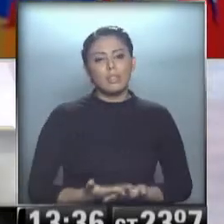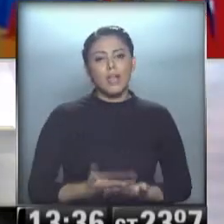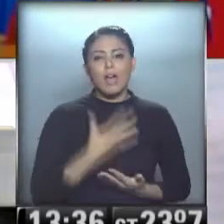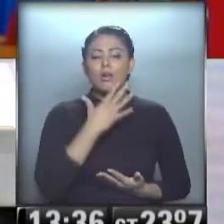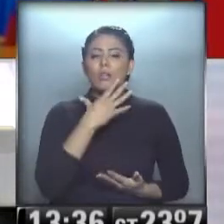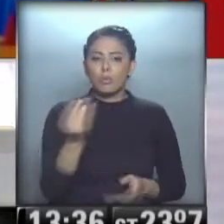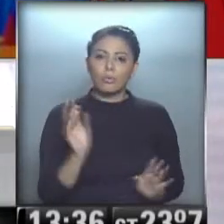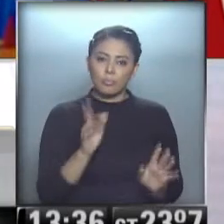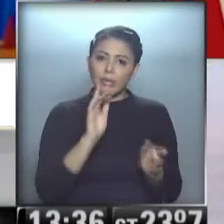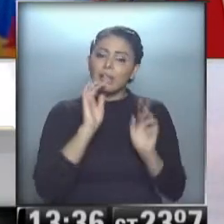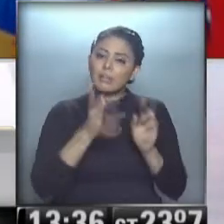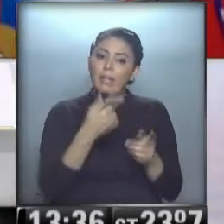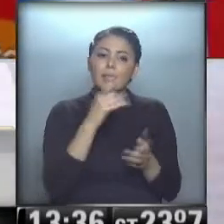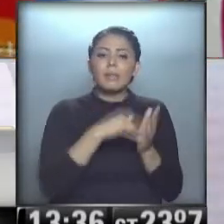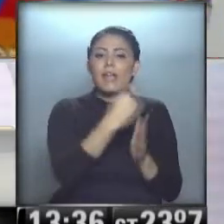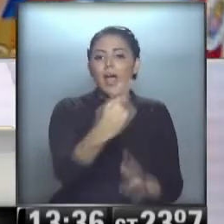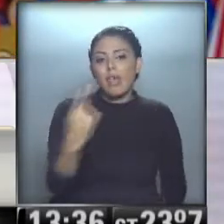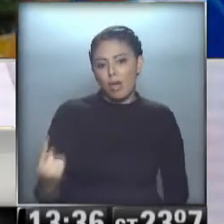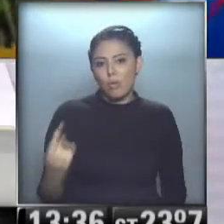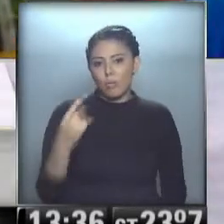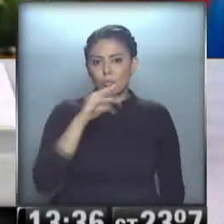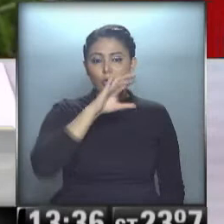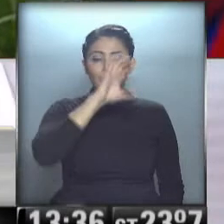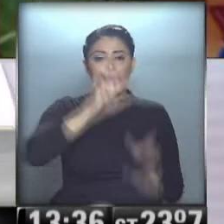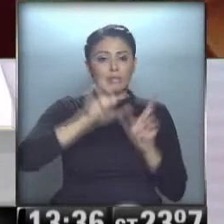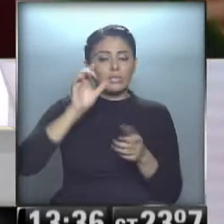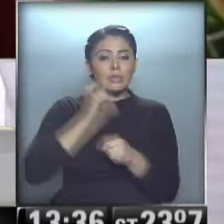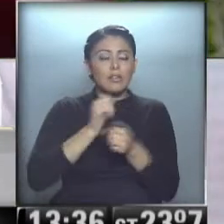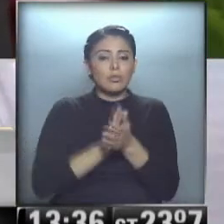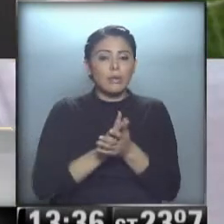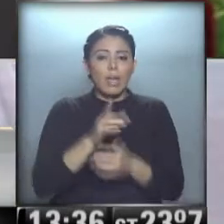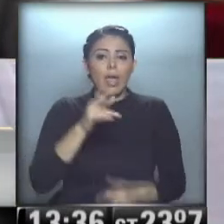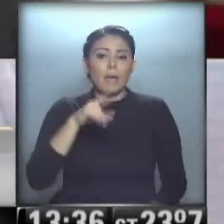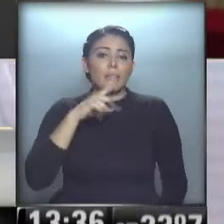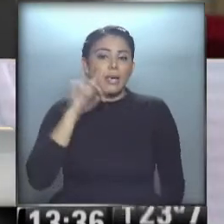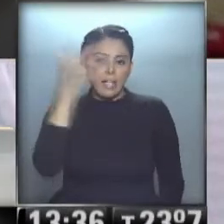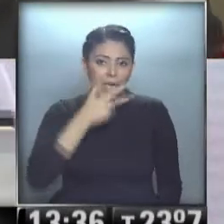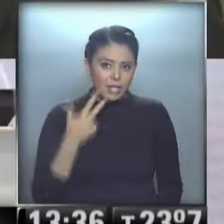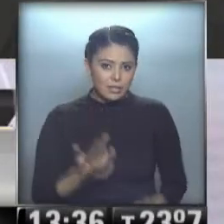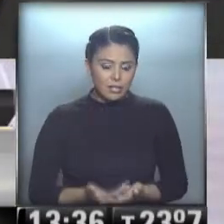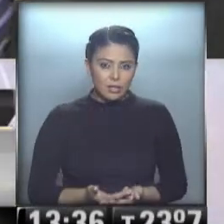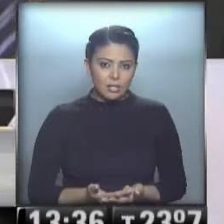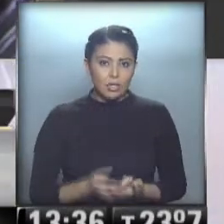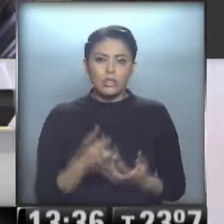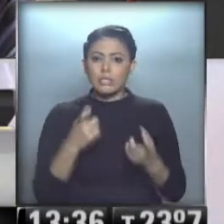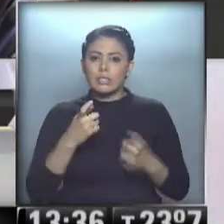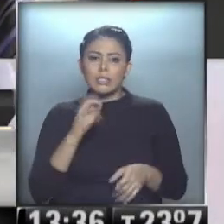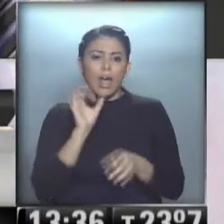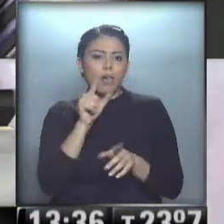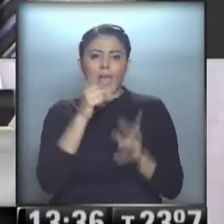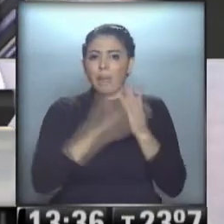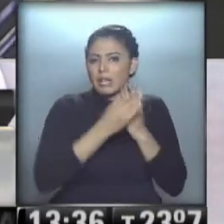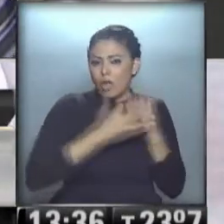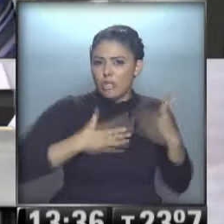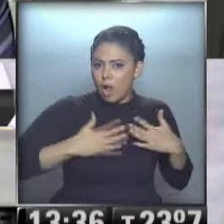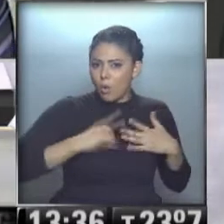adaptada para cada uno de los actores del país que trabajan en vih no eso no es necesariamente una marca ministerial del